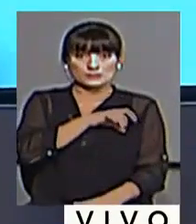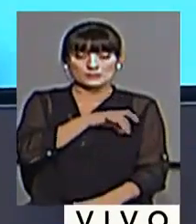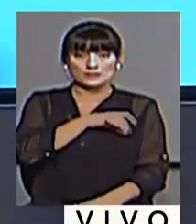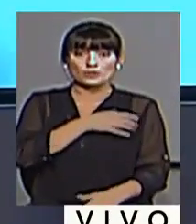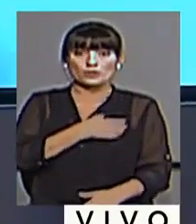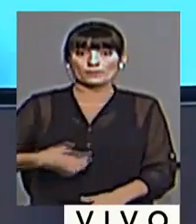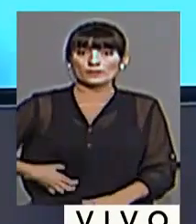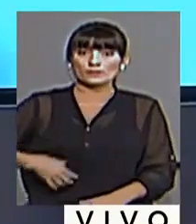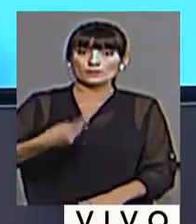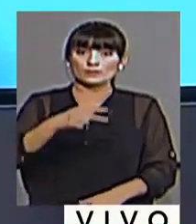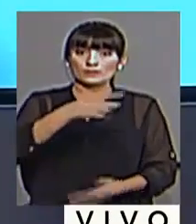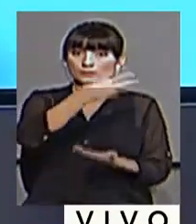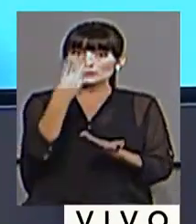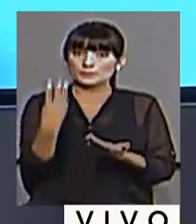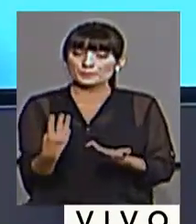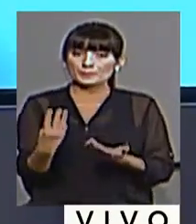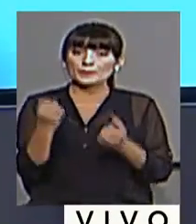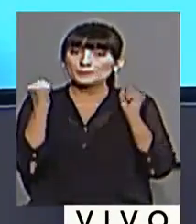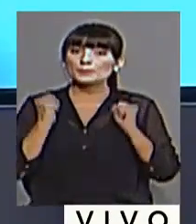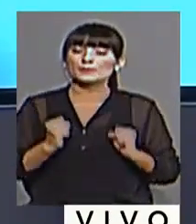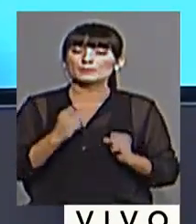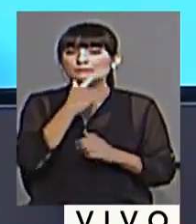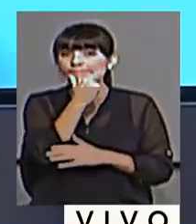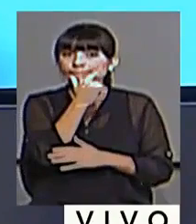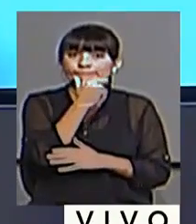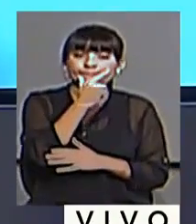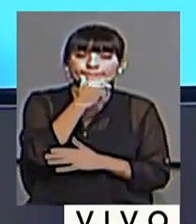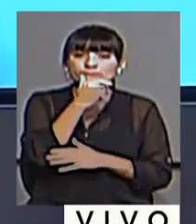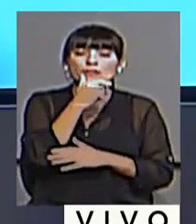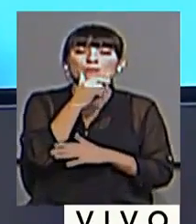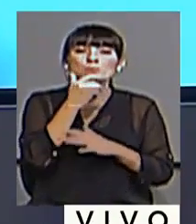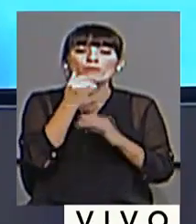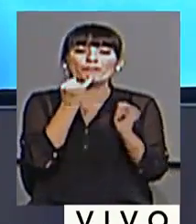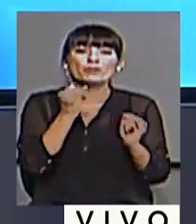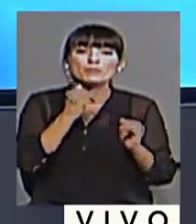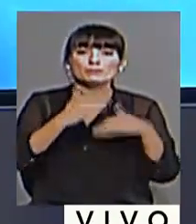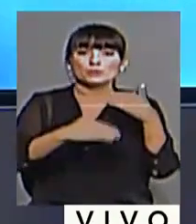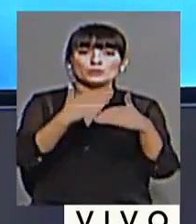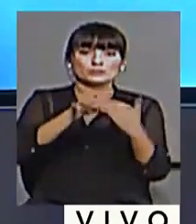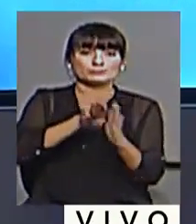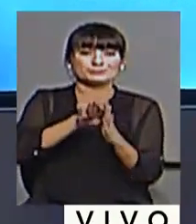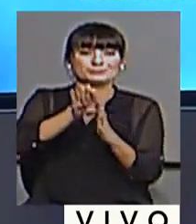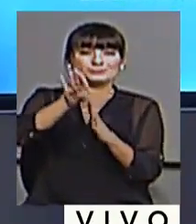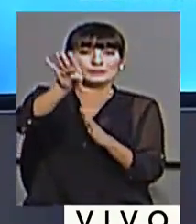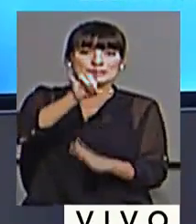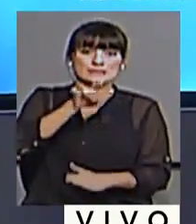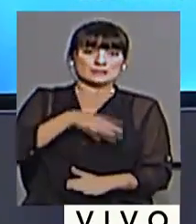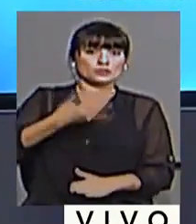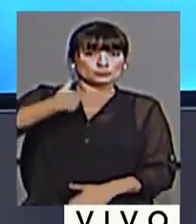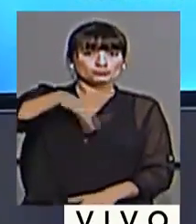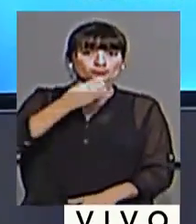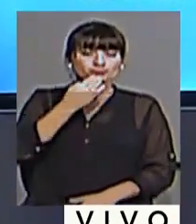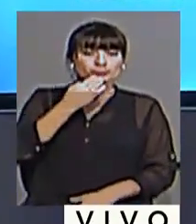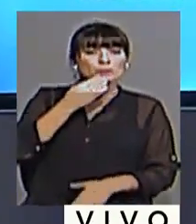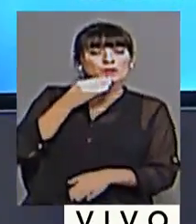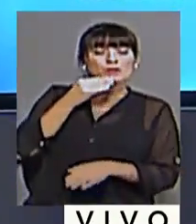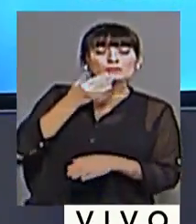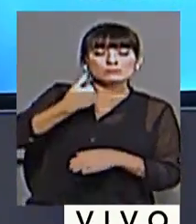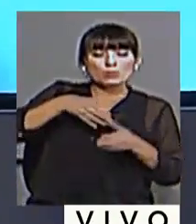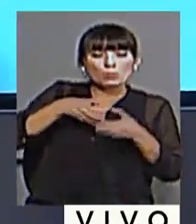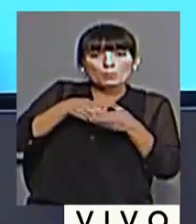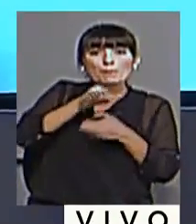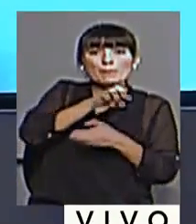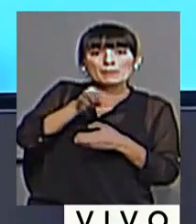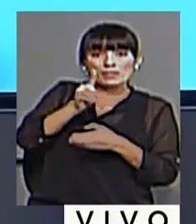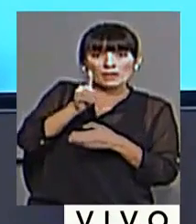de la concertación, que podemos cuestionar a lo mejor la forma de progreso en Chile, que nosotros también lo hemos hecho desde el PPD. Yo